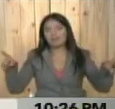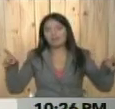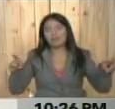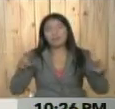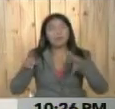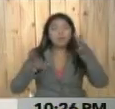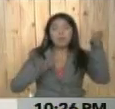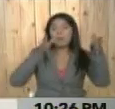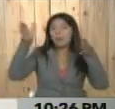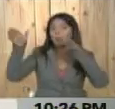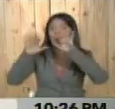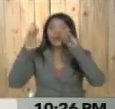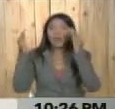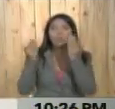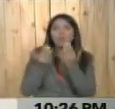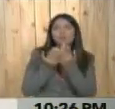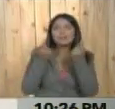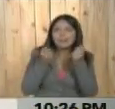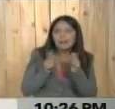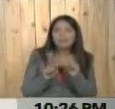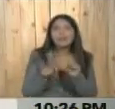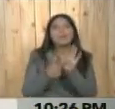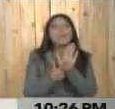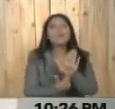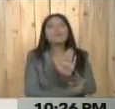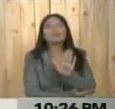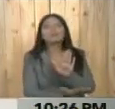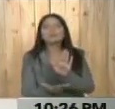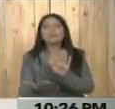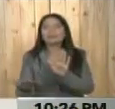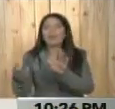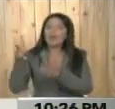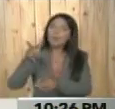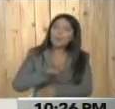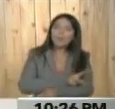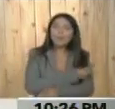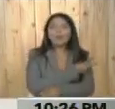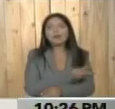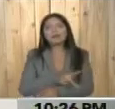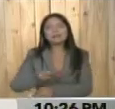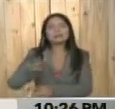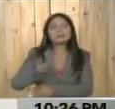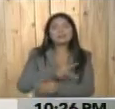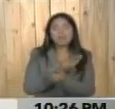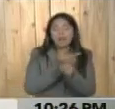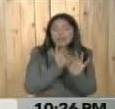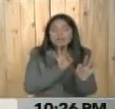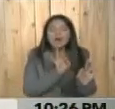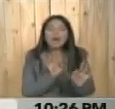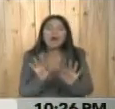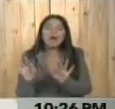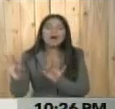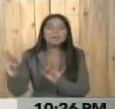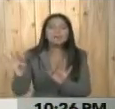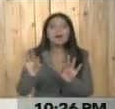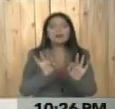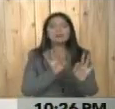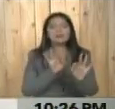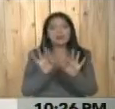mundo estamos intentando de transmitir esa poesía tan dramática y tan romántica que hacía Federico García